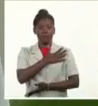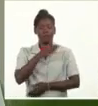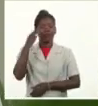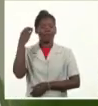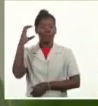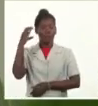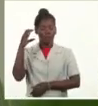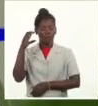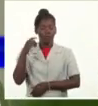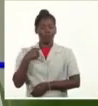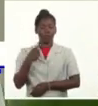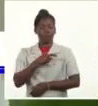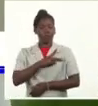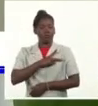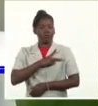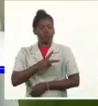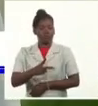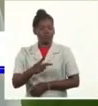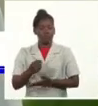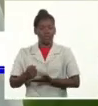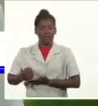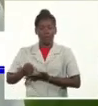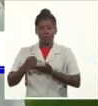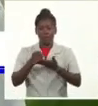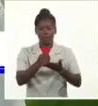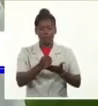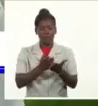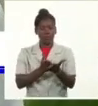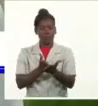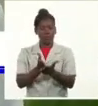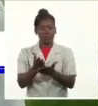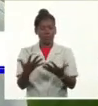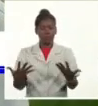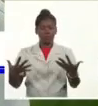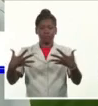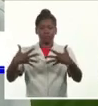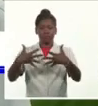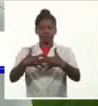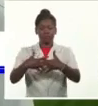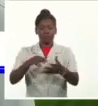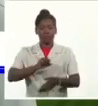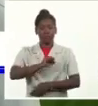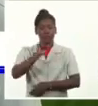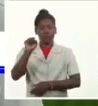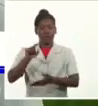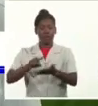con la voluntad de Cuba de continuar contribuyendo al logro de la paz